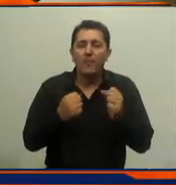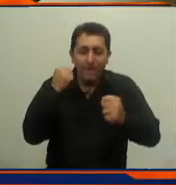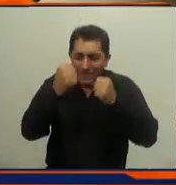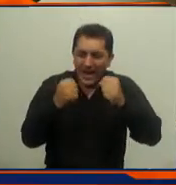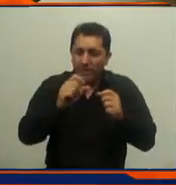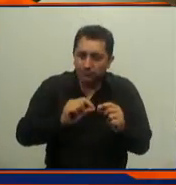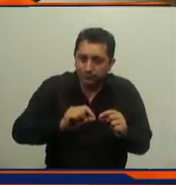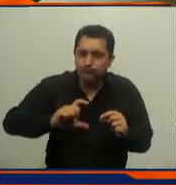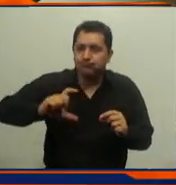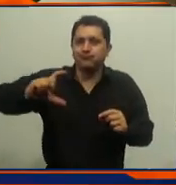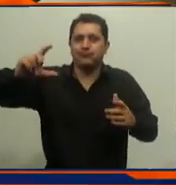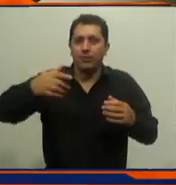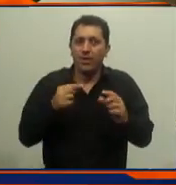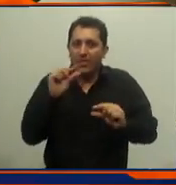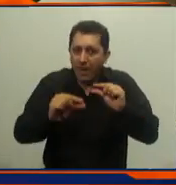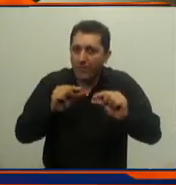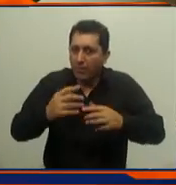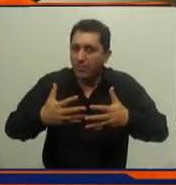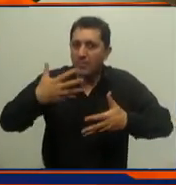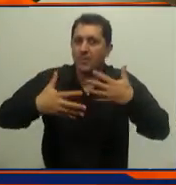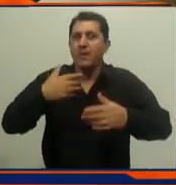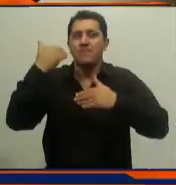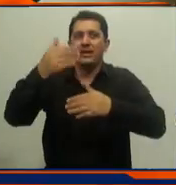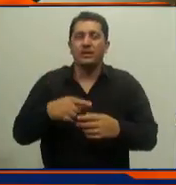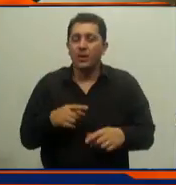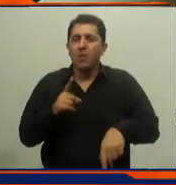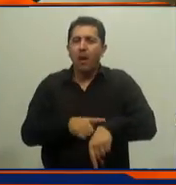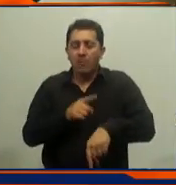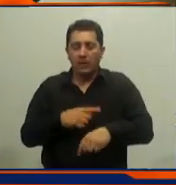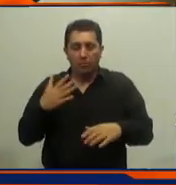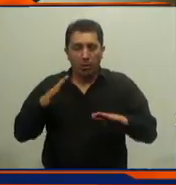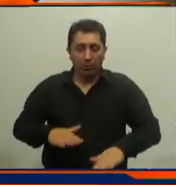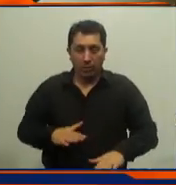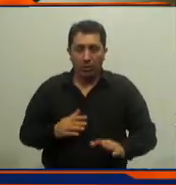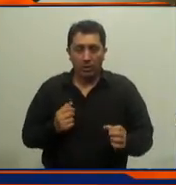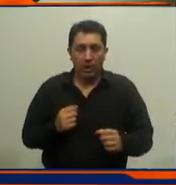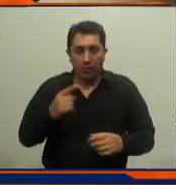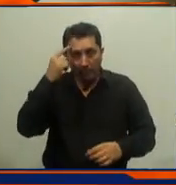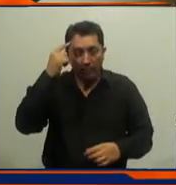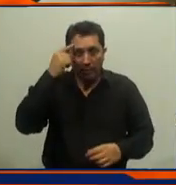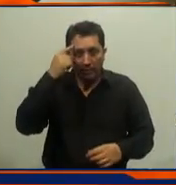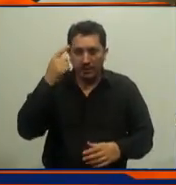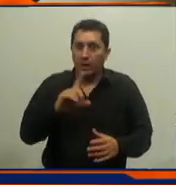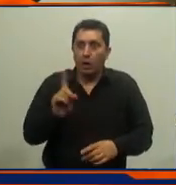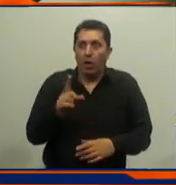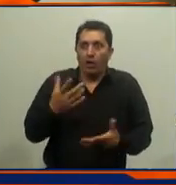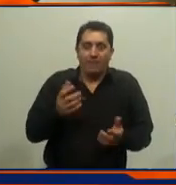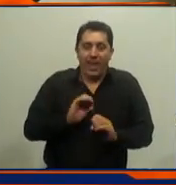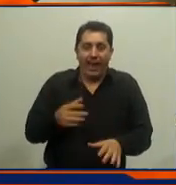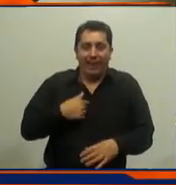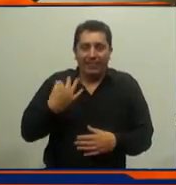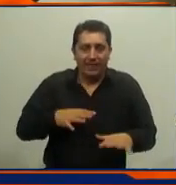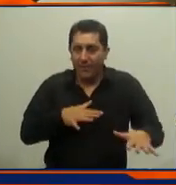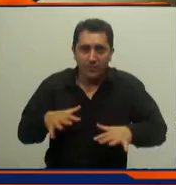por momentos tuve situaciones en las cuales me queda un poco que está pensando no debo quedarme tranquila pero bueno es parte de